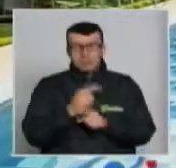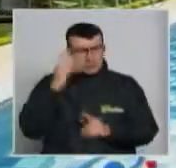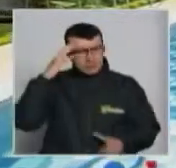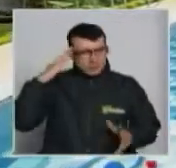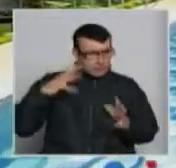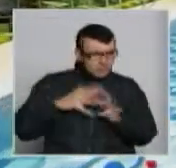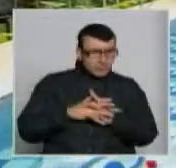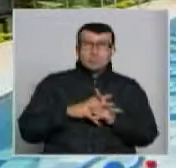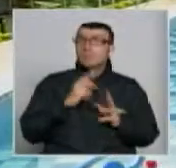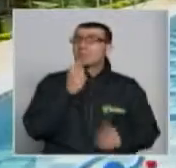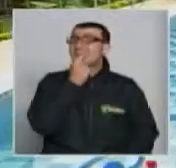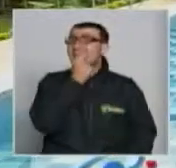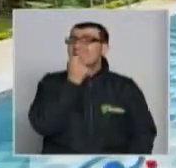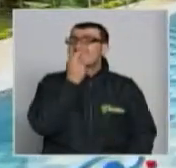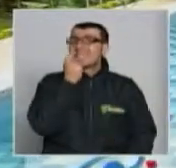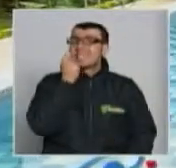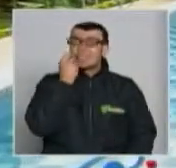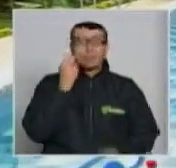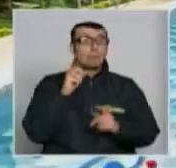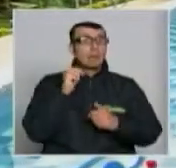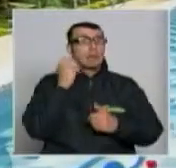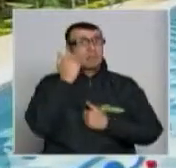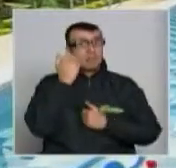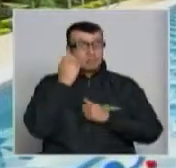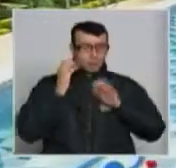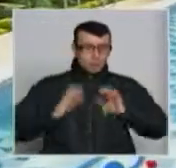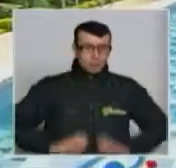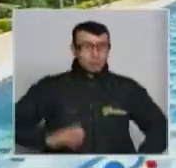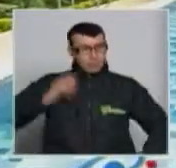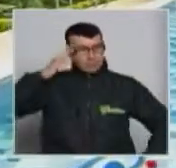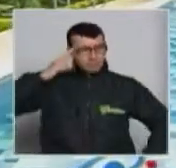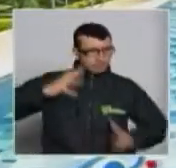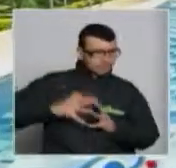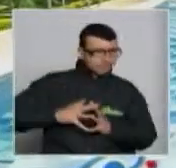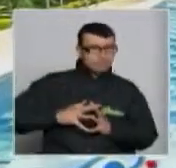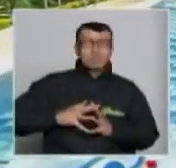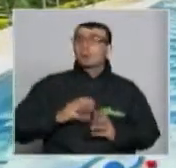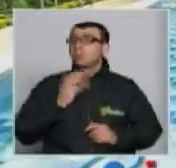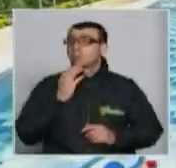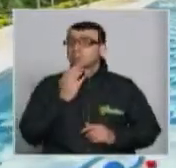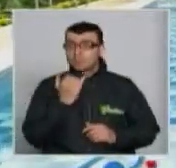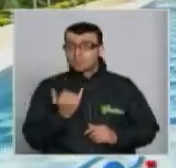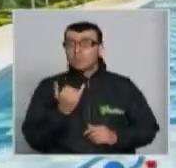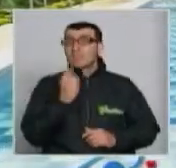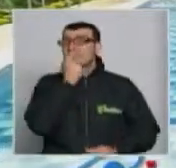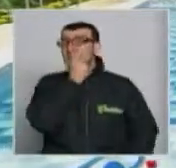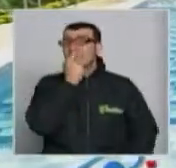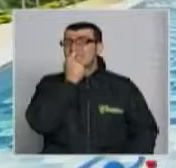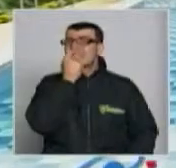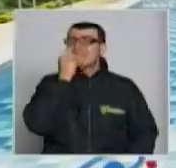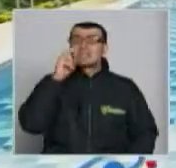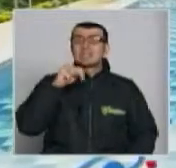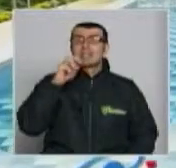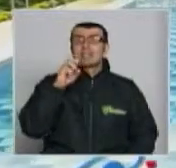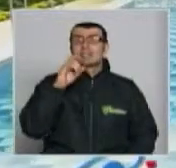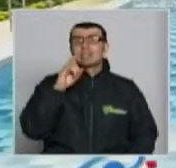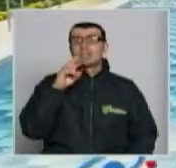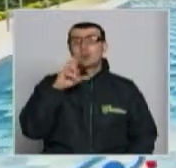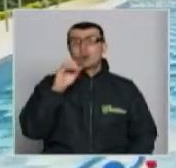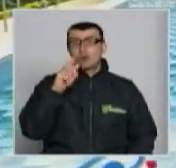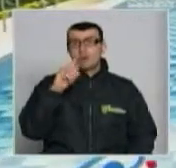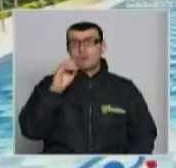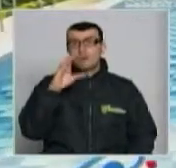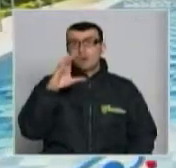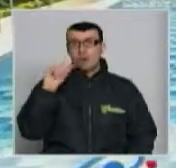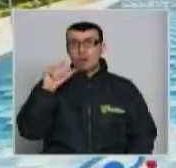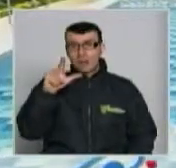la dentadura y las enfermedades del cuerpo. La odontología neurofocal la deberían de conocer todos los odontólogos,